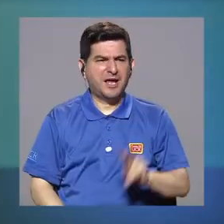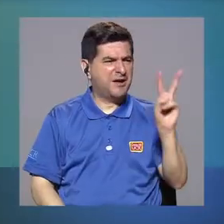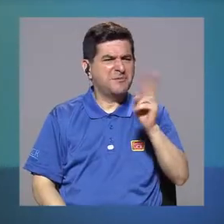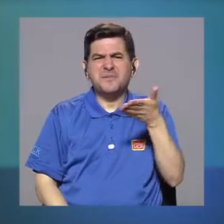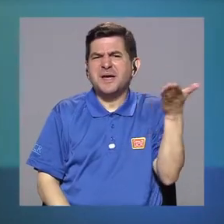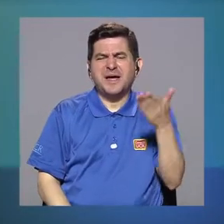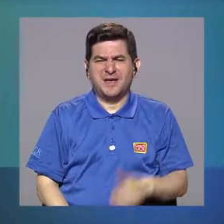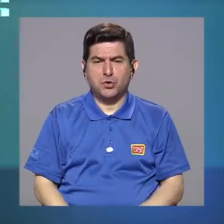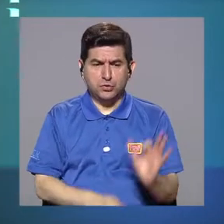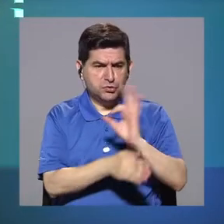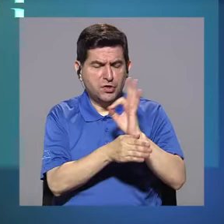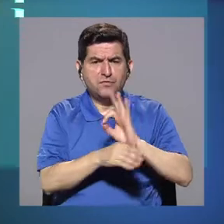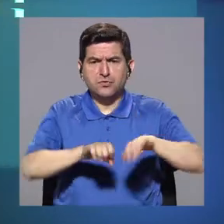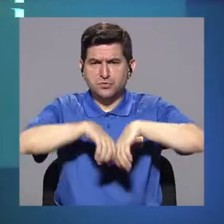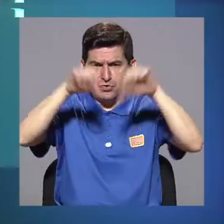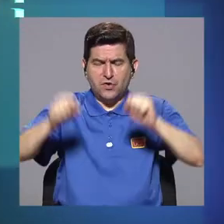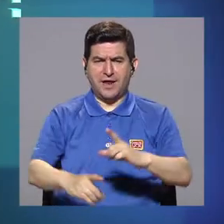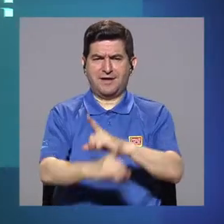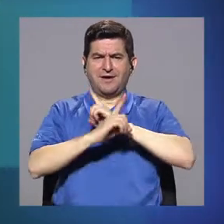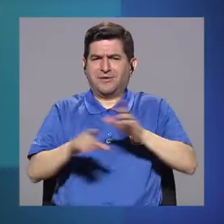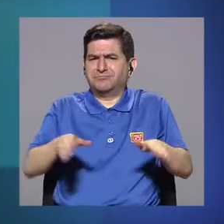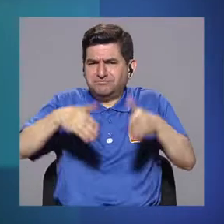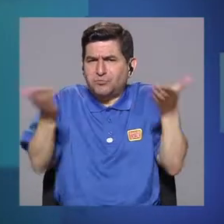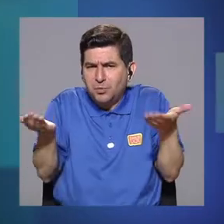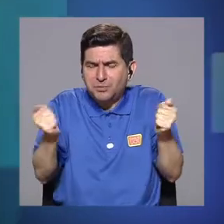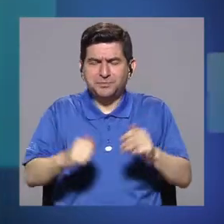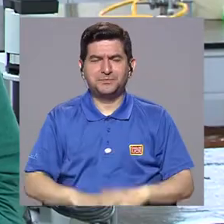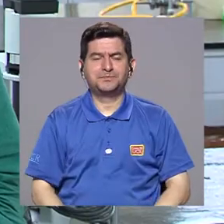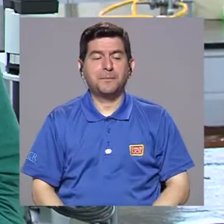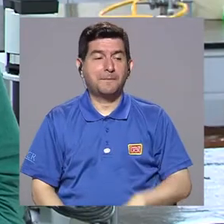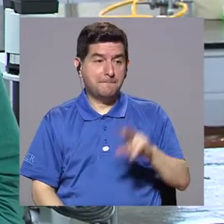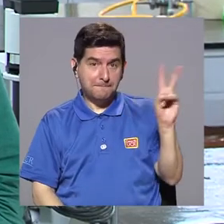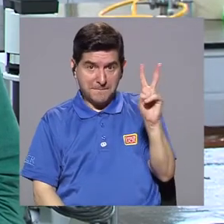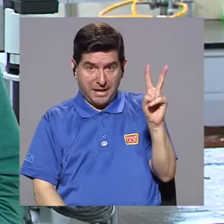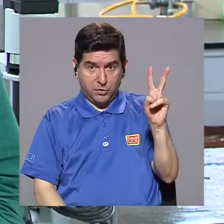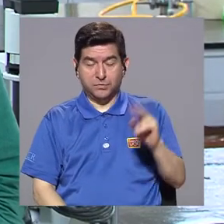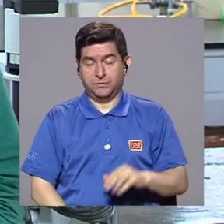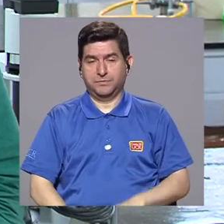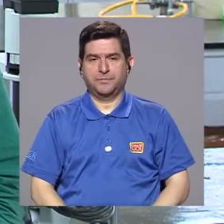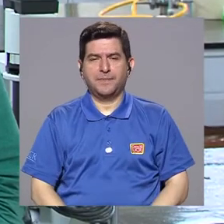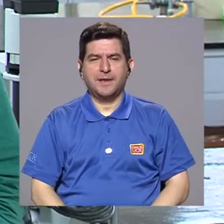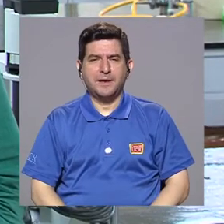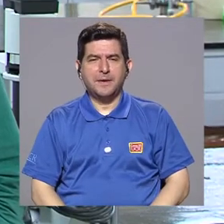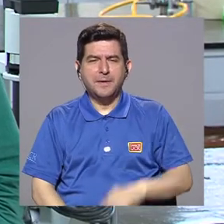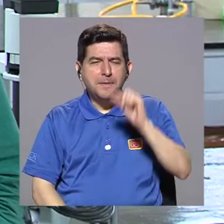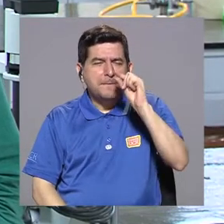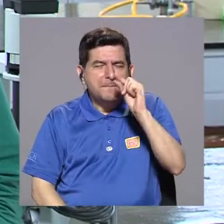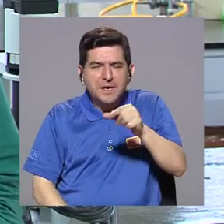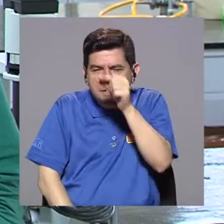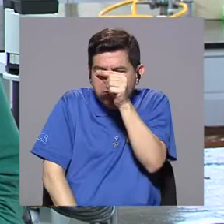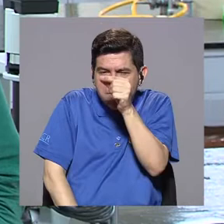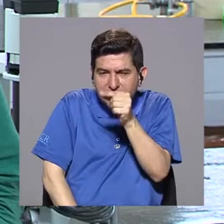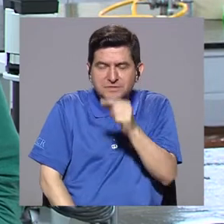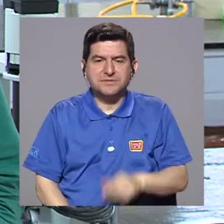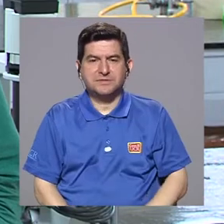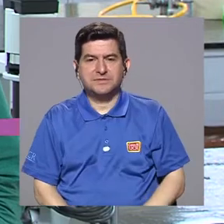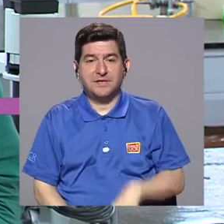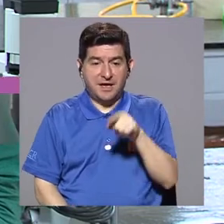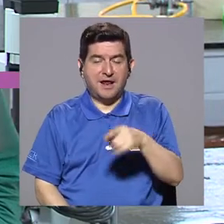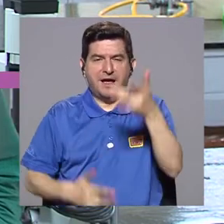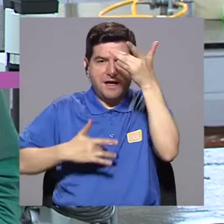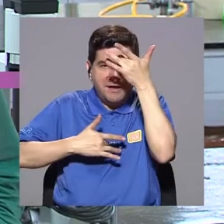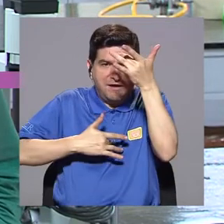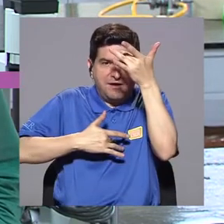es un virus y cómo funciona el sistema inmunológico? Los virus son microorganismos